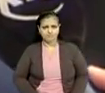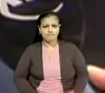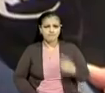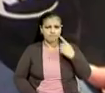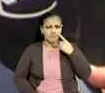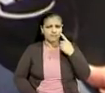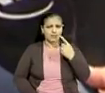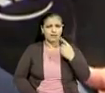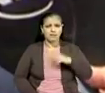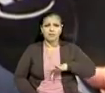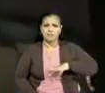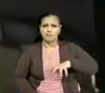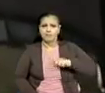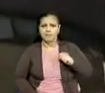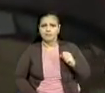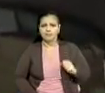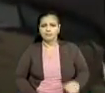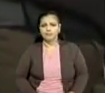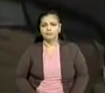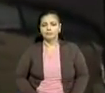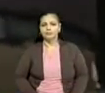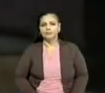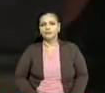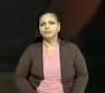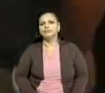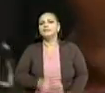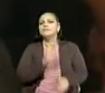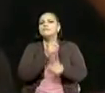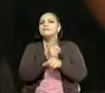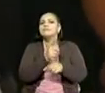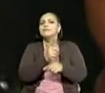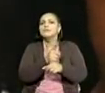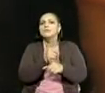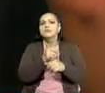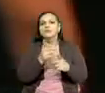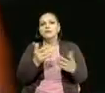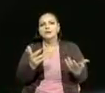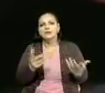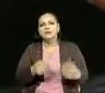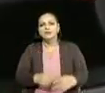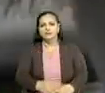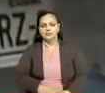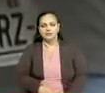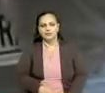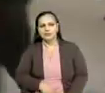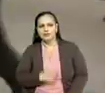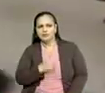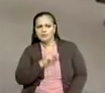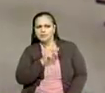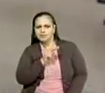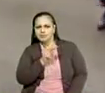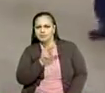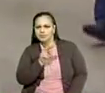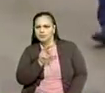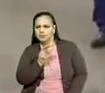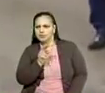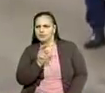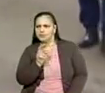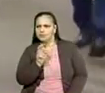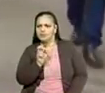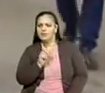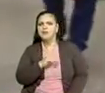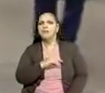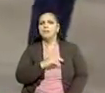otra cosa. Por mi lado está bien. Quizás por eso la actitud ciudadana debería ser menos ajena. En la cruzada contra el